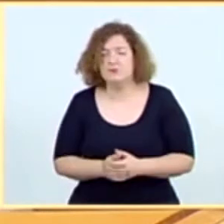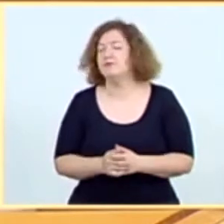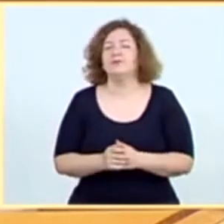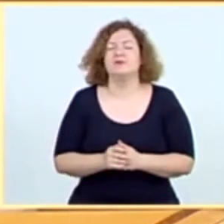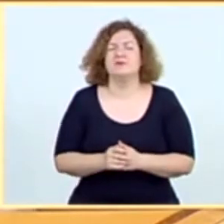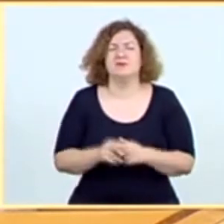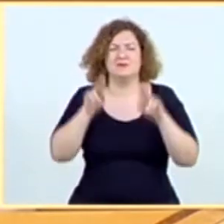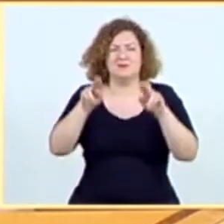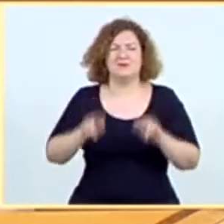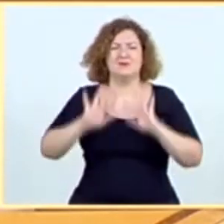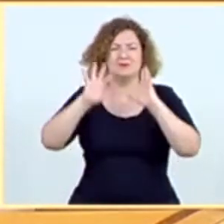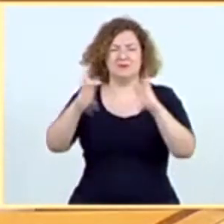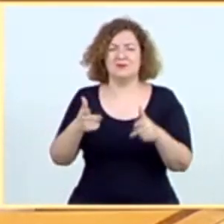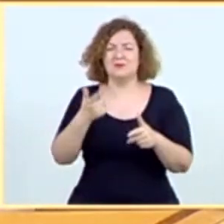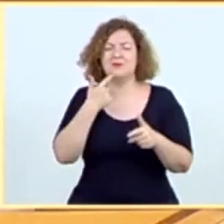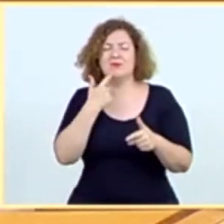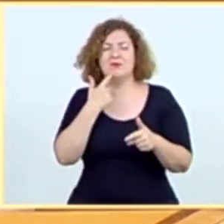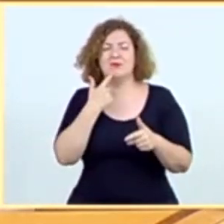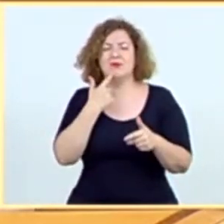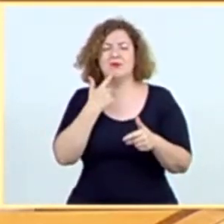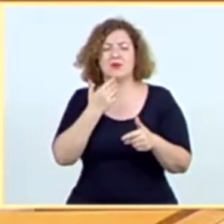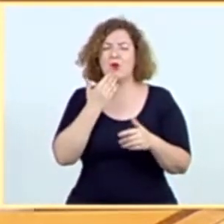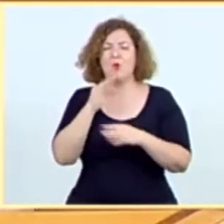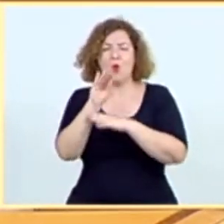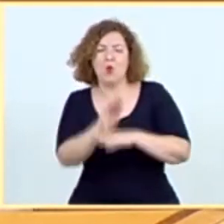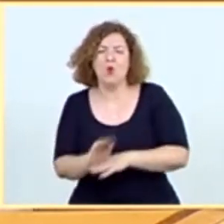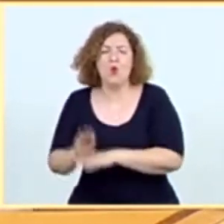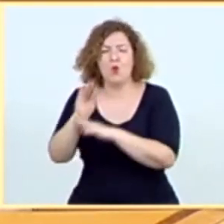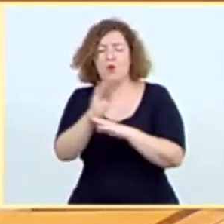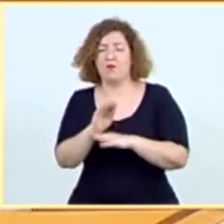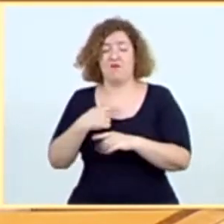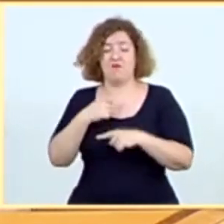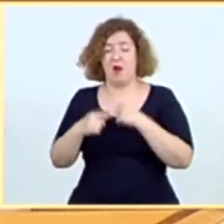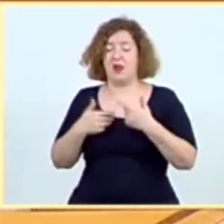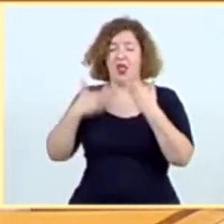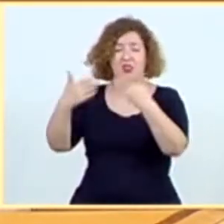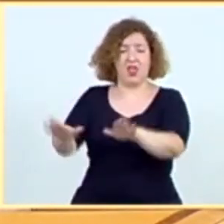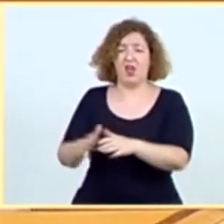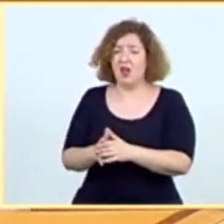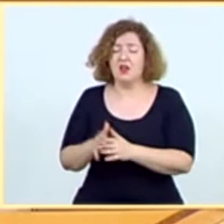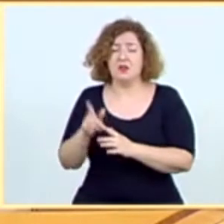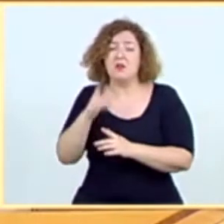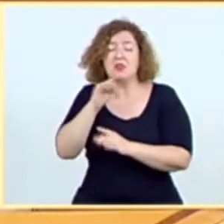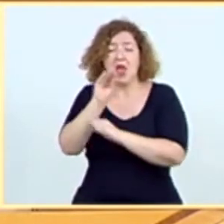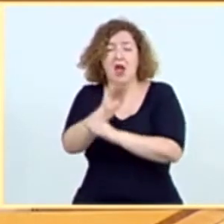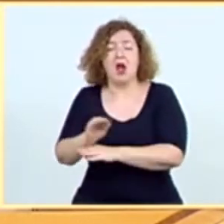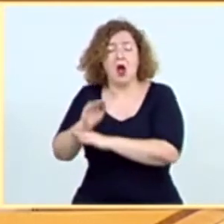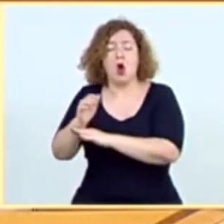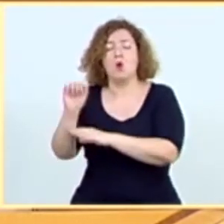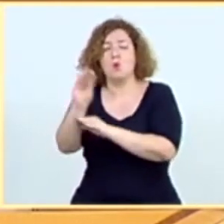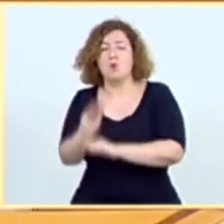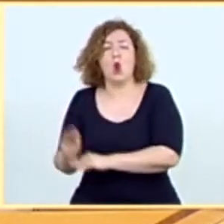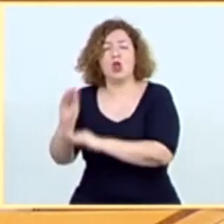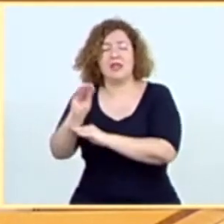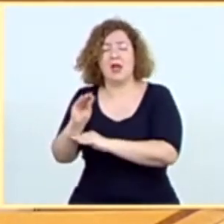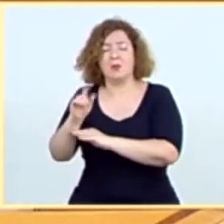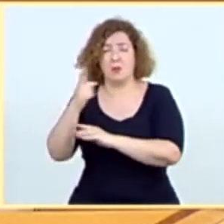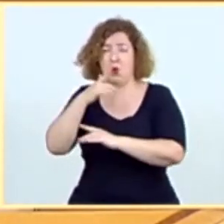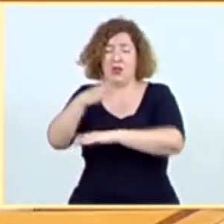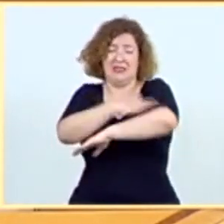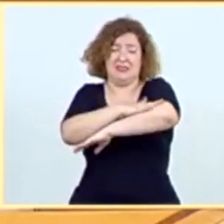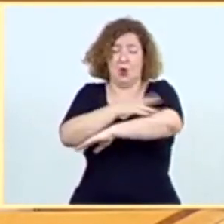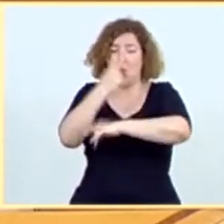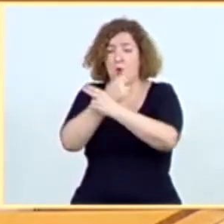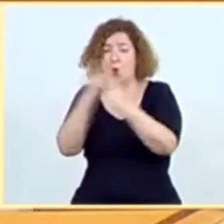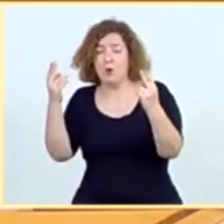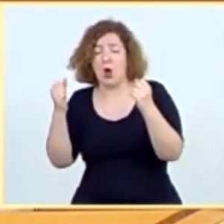esos lugares donde sus familias confiaron el cuidado de sus mayores y donde supuestamente iban a ser atendidos y protegidos por las instituciones, privadas